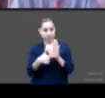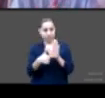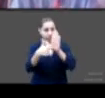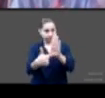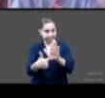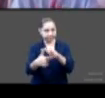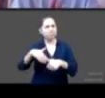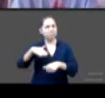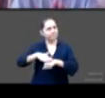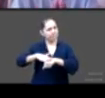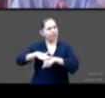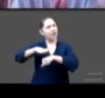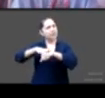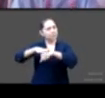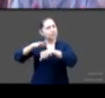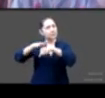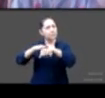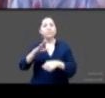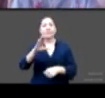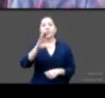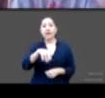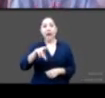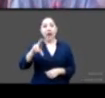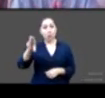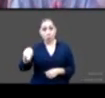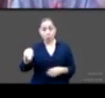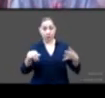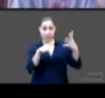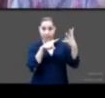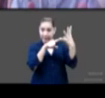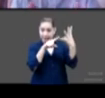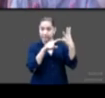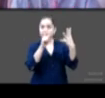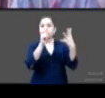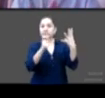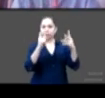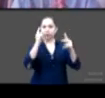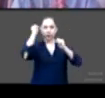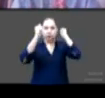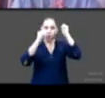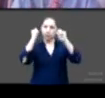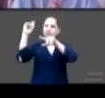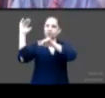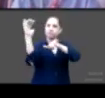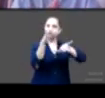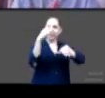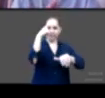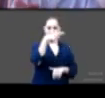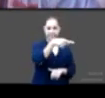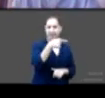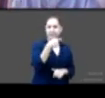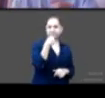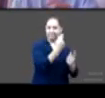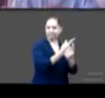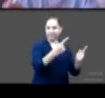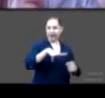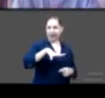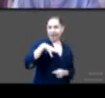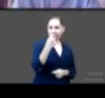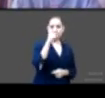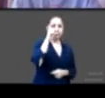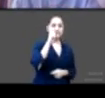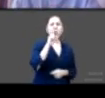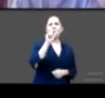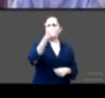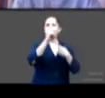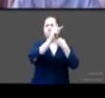es el cuarto lugar con mayor turismo sexual infantil en el mundo hoy día, y que este está